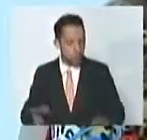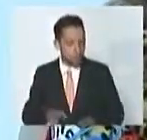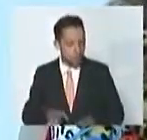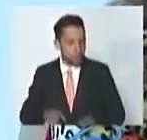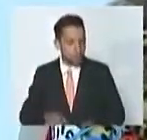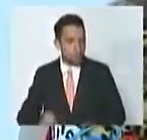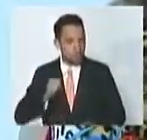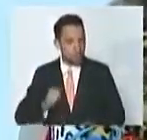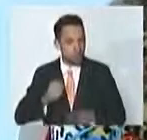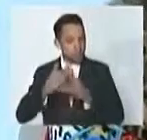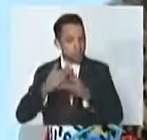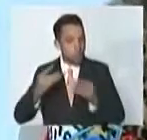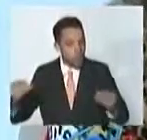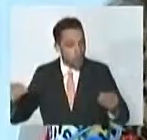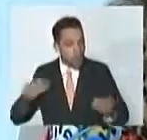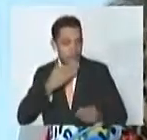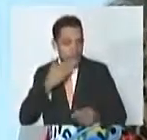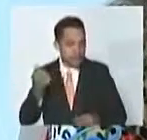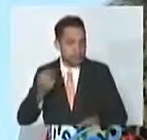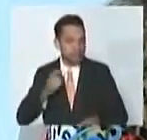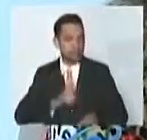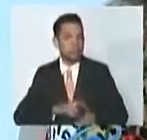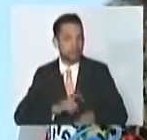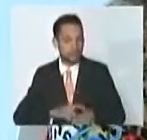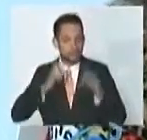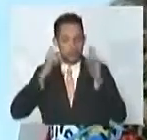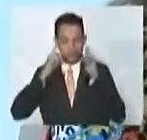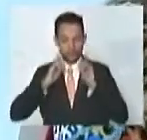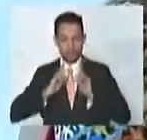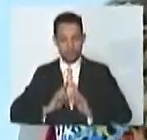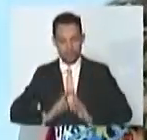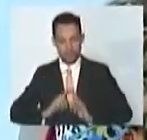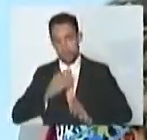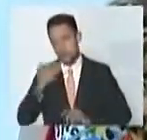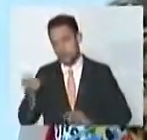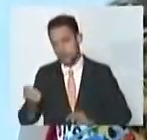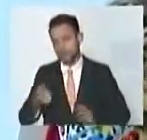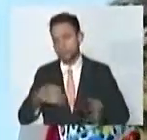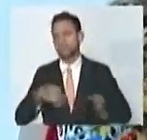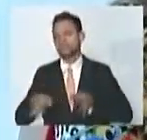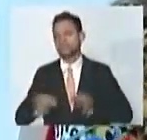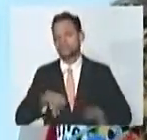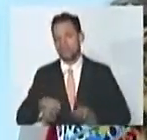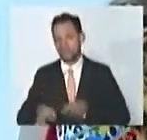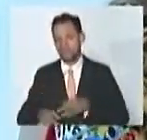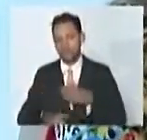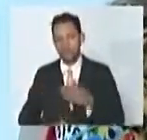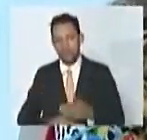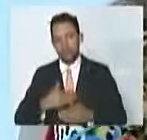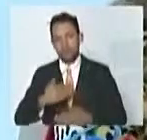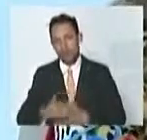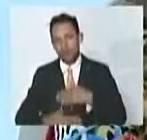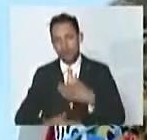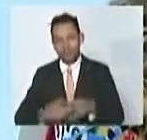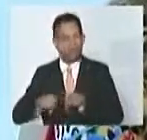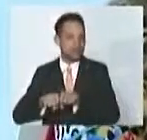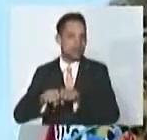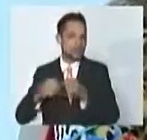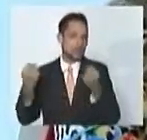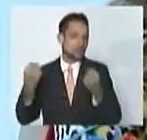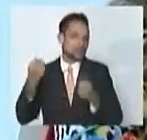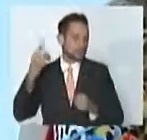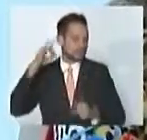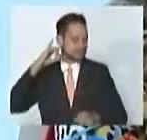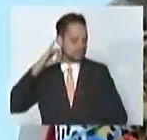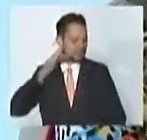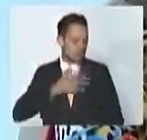tener tanto tiempo estos audífonos puestos. Esto, claro, va generando daños, y